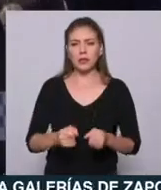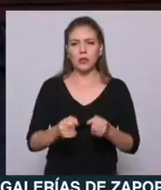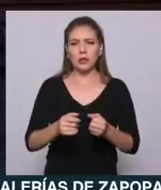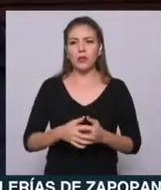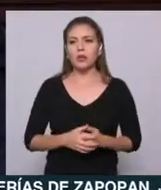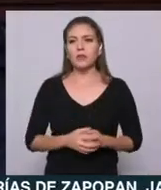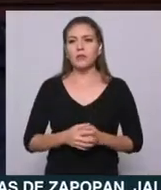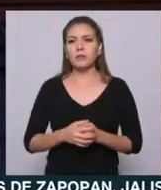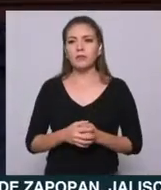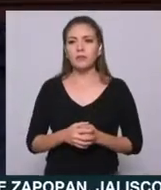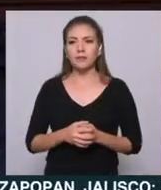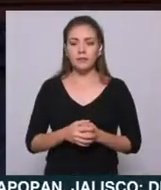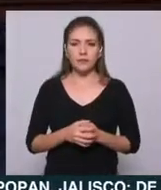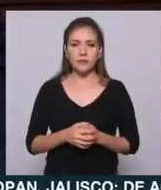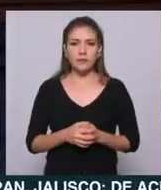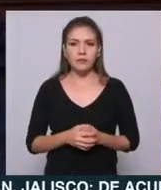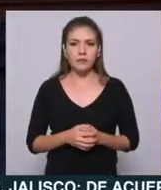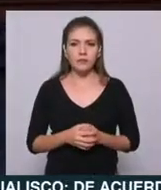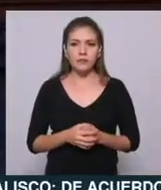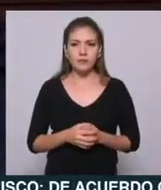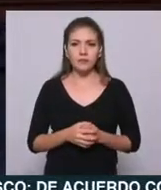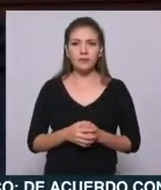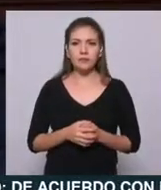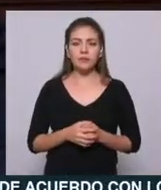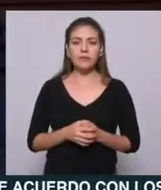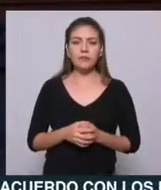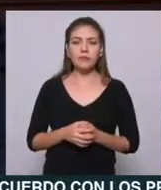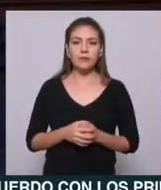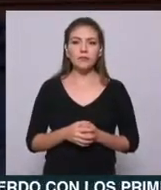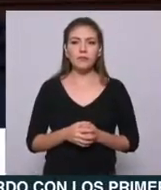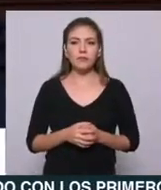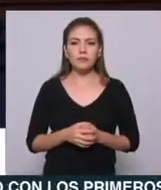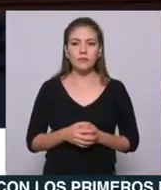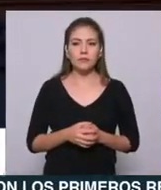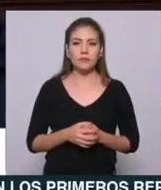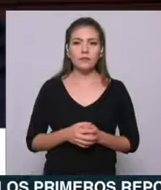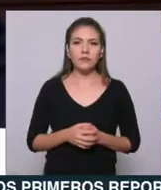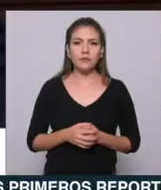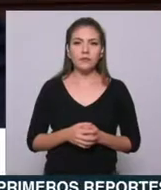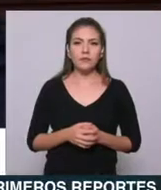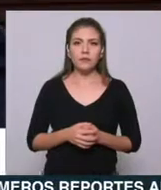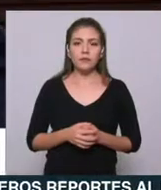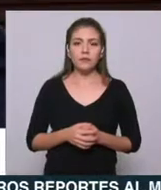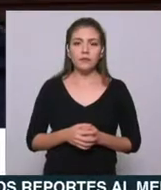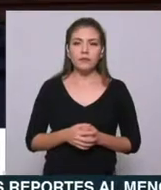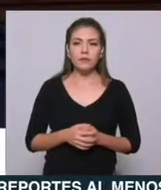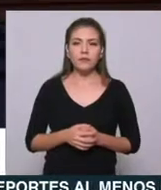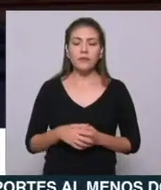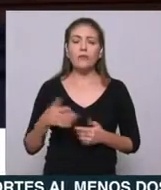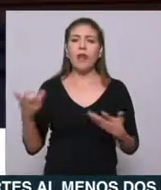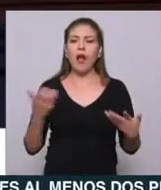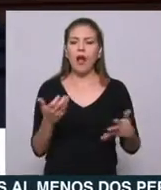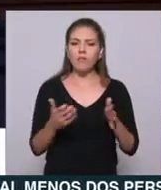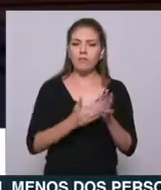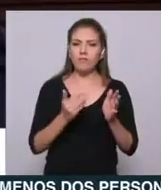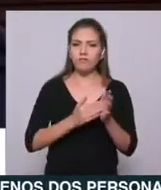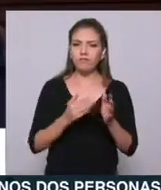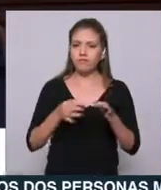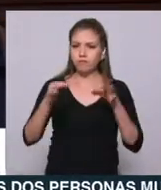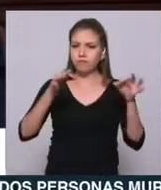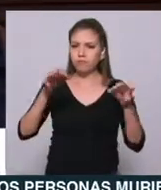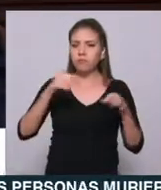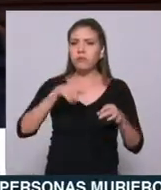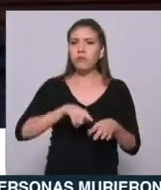Pública, tema que aún se mantendrá en la agenda. Y logrando construir, por supuesto, un documento que entendemos es y